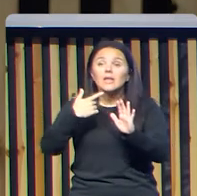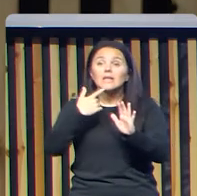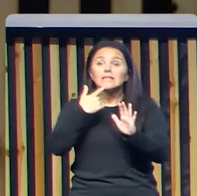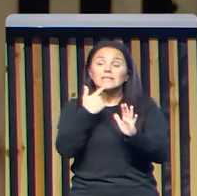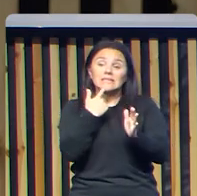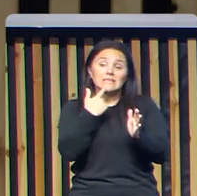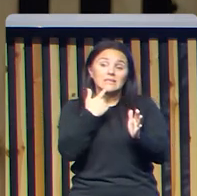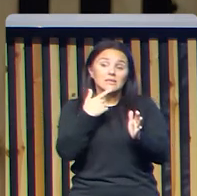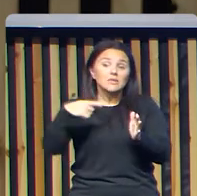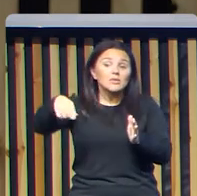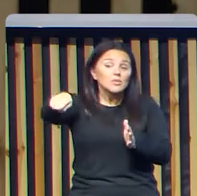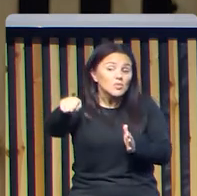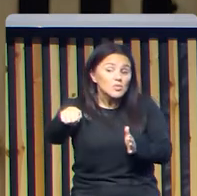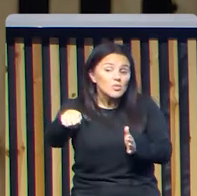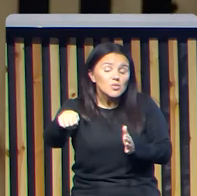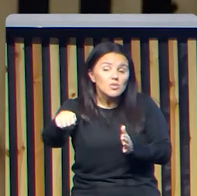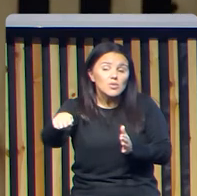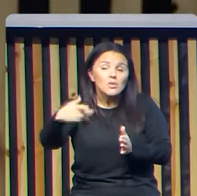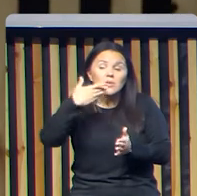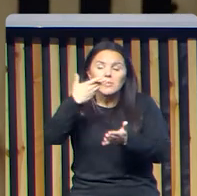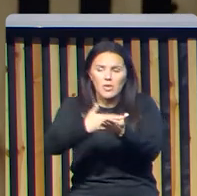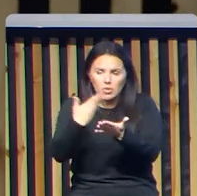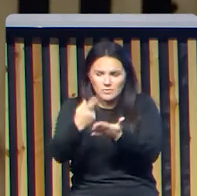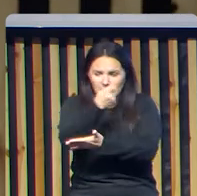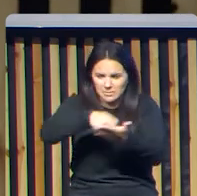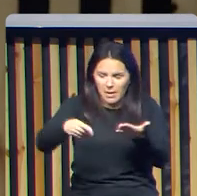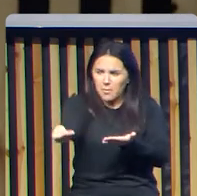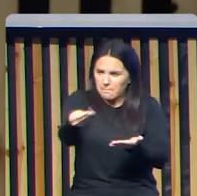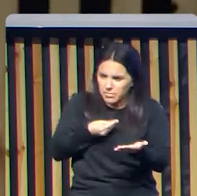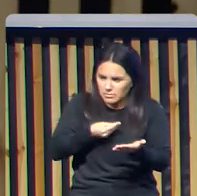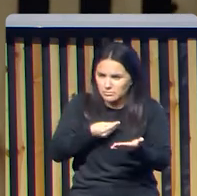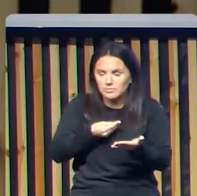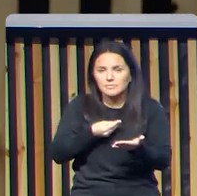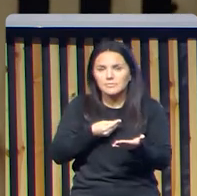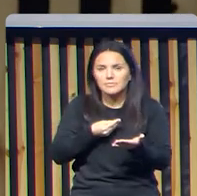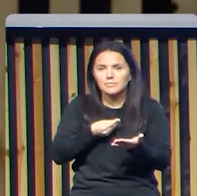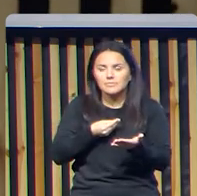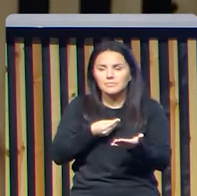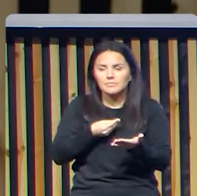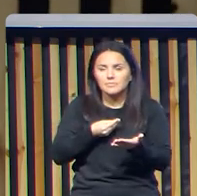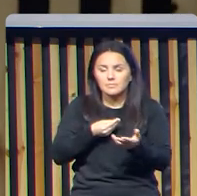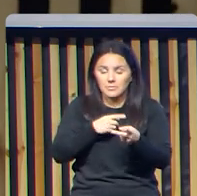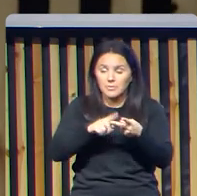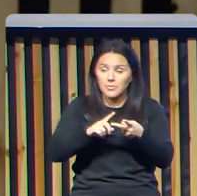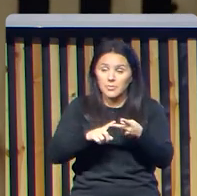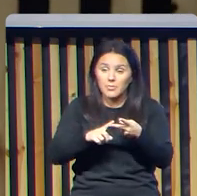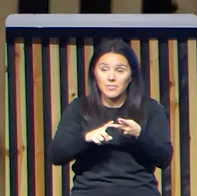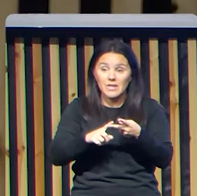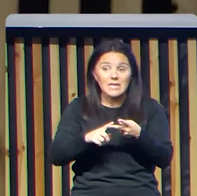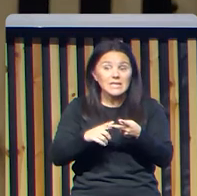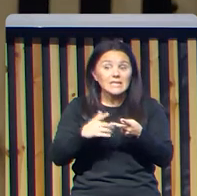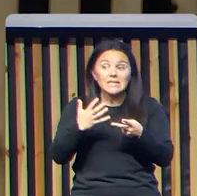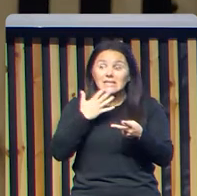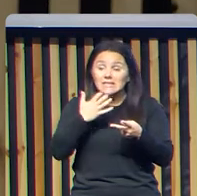requiere para que aporte orden de pedido justificante de pago consecuencias en caso de